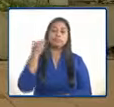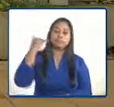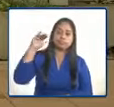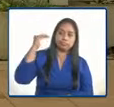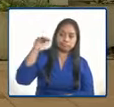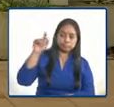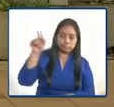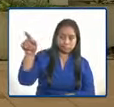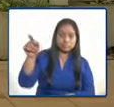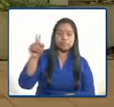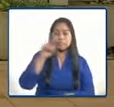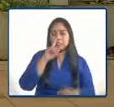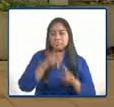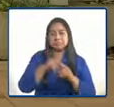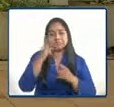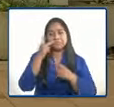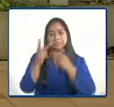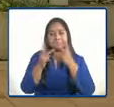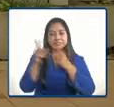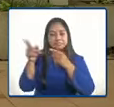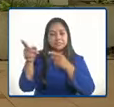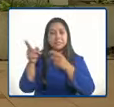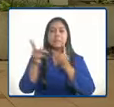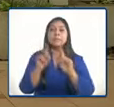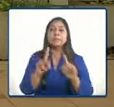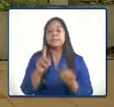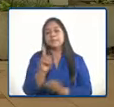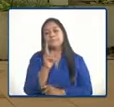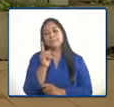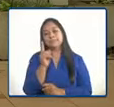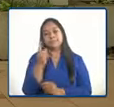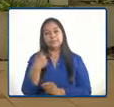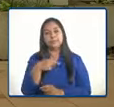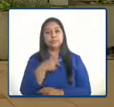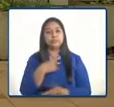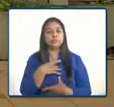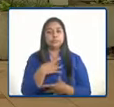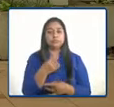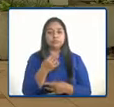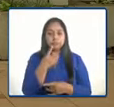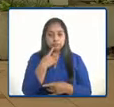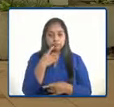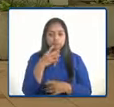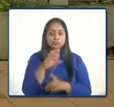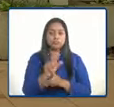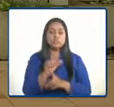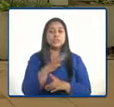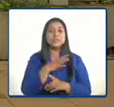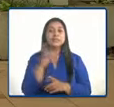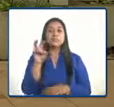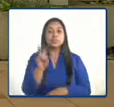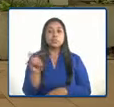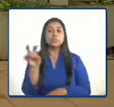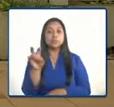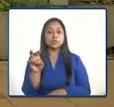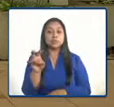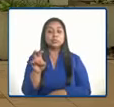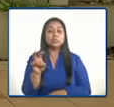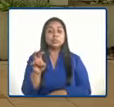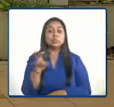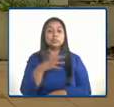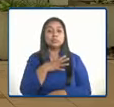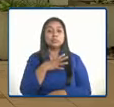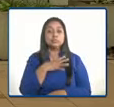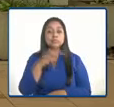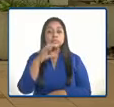para esta ciudad que es muy visitada, pero principalmente nos interesa captar ese turismo que tiene